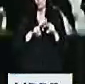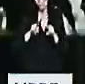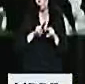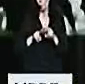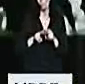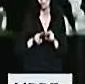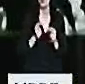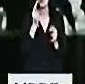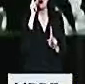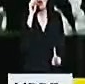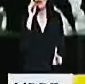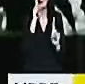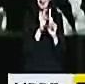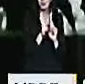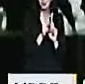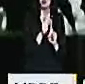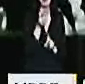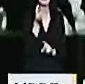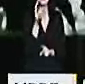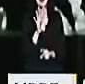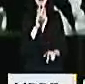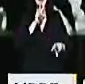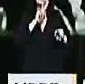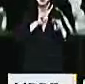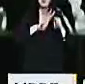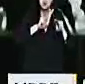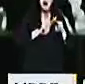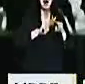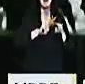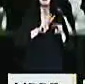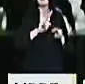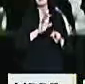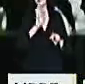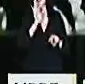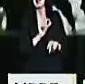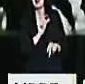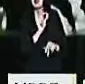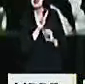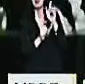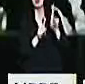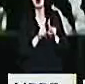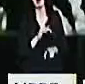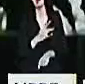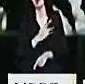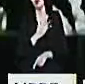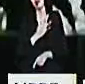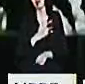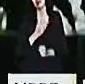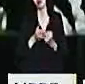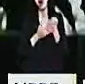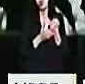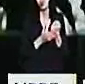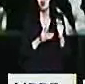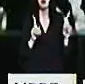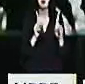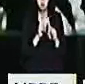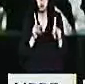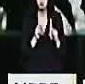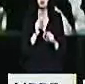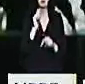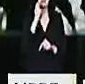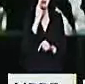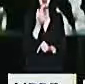como propósito no solo resolverlos para una porcentaje de la población, y esto uh-huh. no se trata de un acto de caridad, puede ser incluso con llevarme a